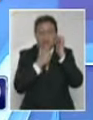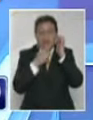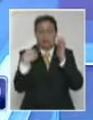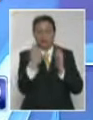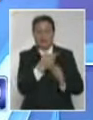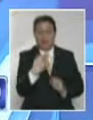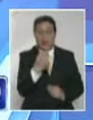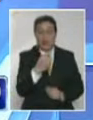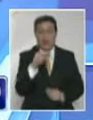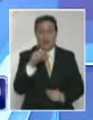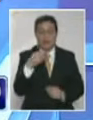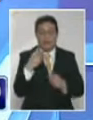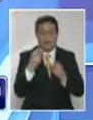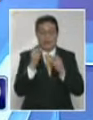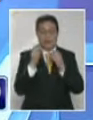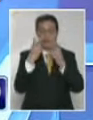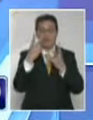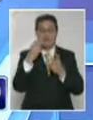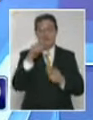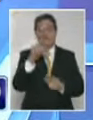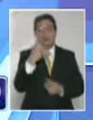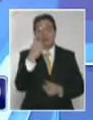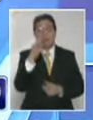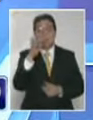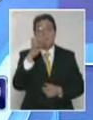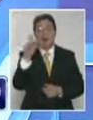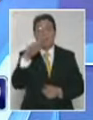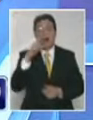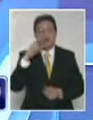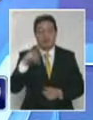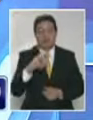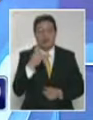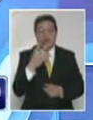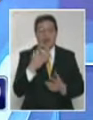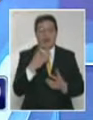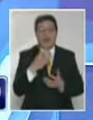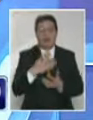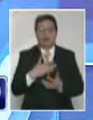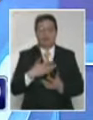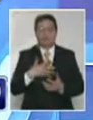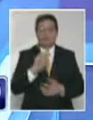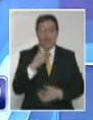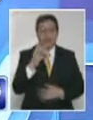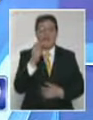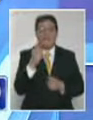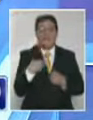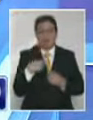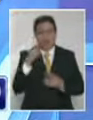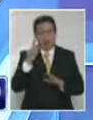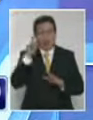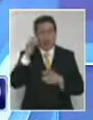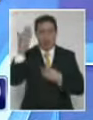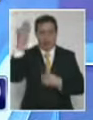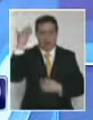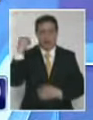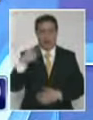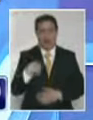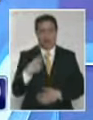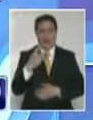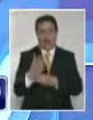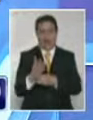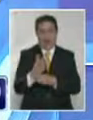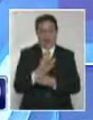vivimos, era una pasión, una forma de vivir, no me acuerdo nosotros, yo no viví